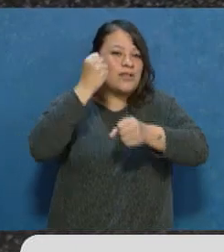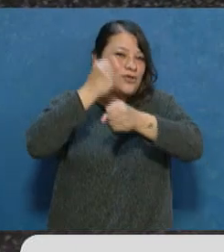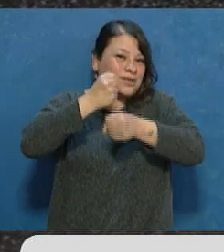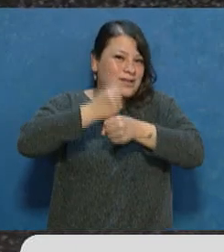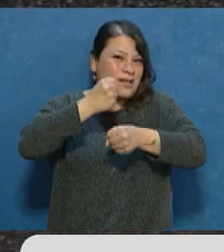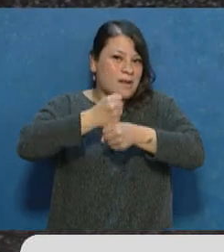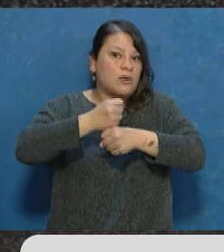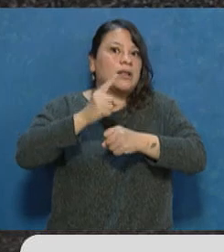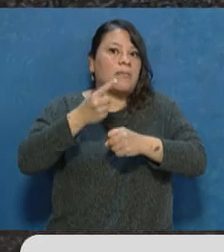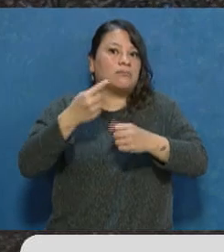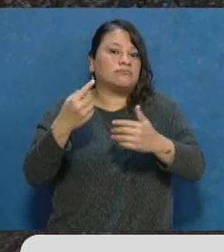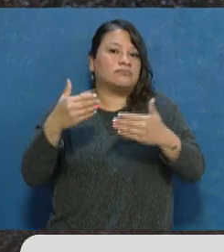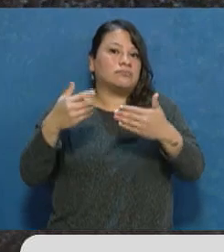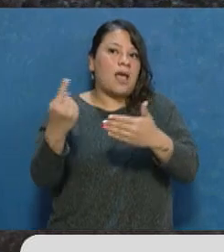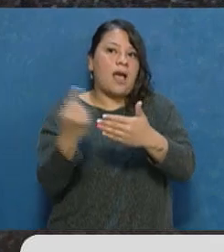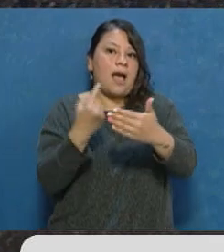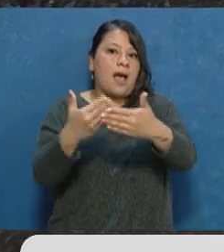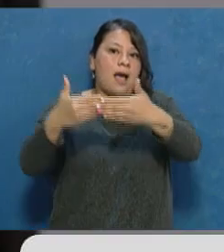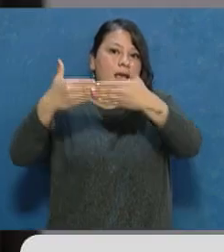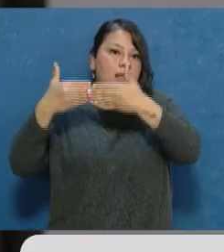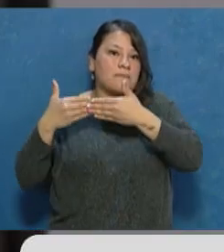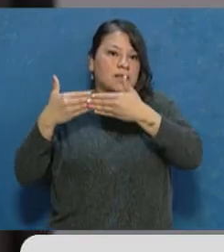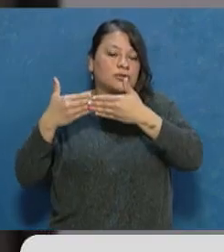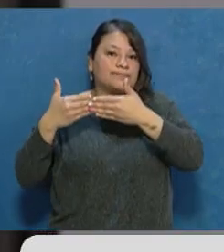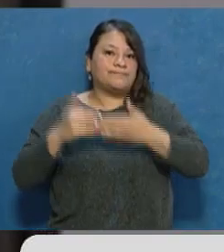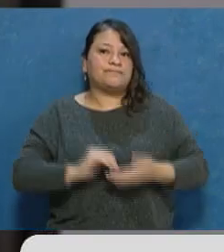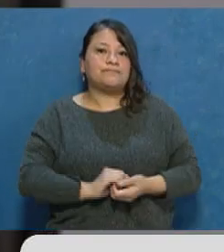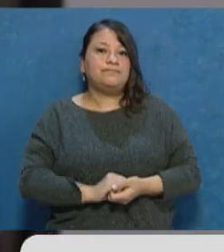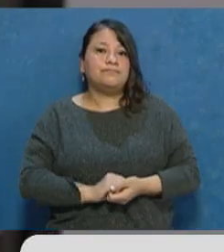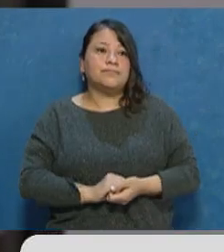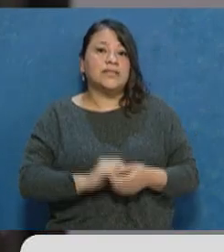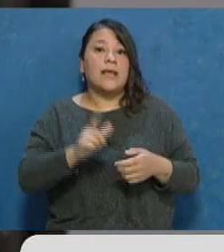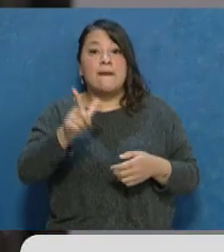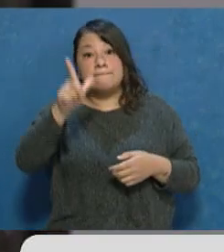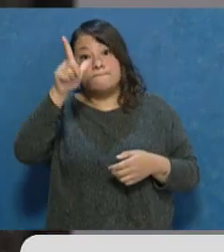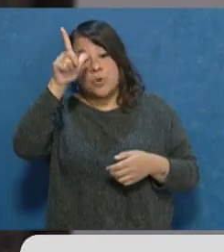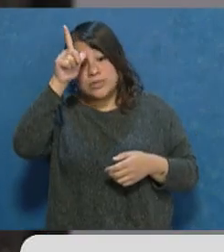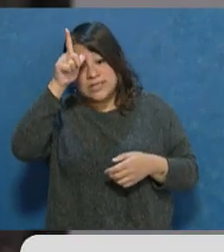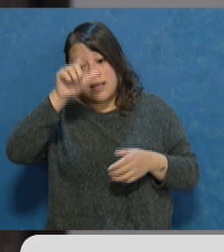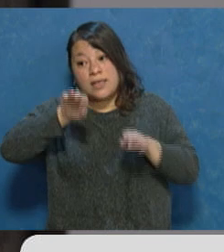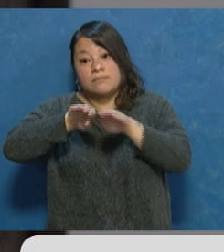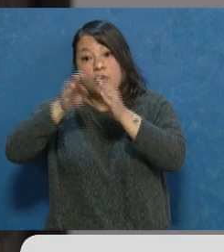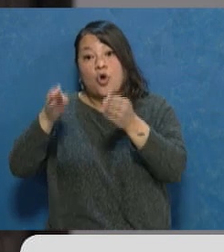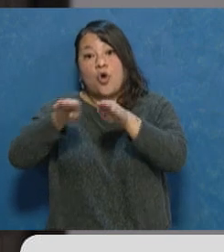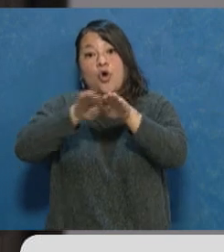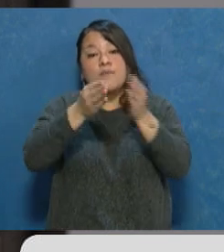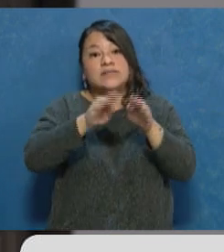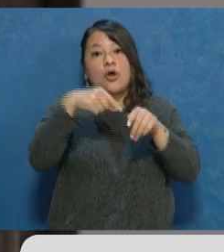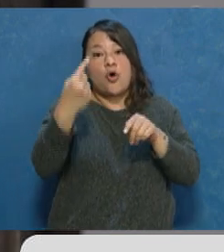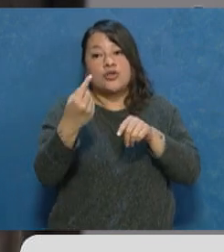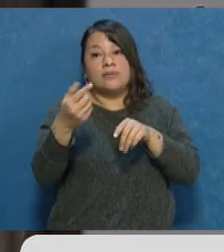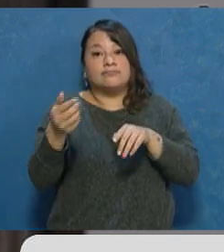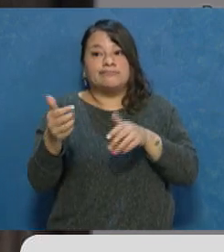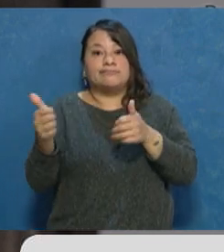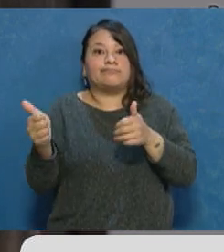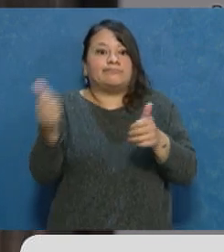este efectivo. A partir de ello, se debió reubicar personal de otras dependencias para garantizar la prestación del servicio